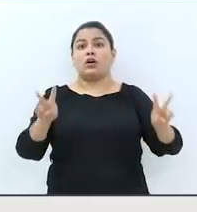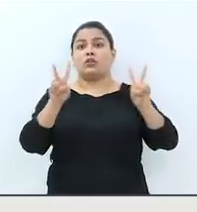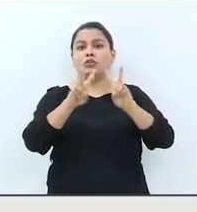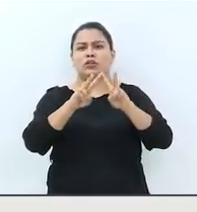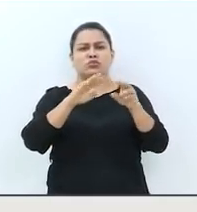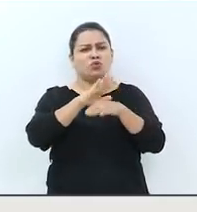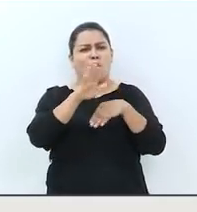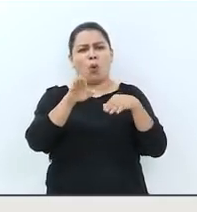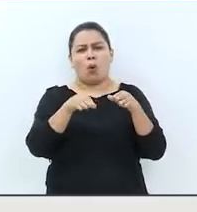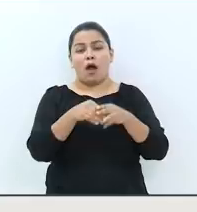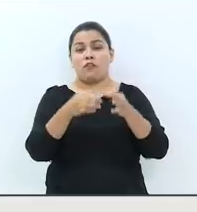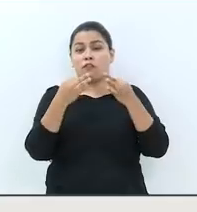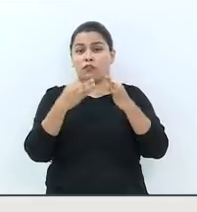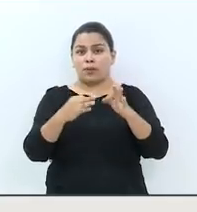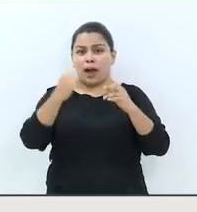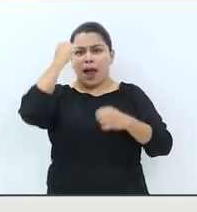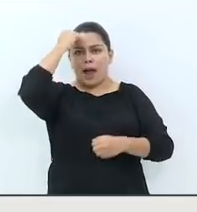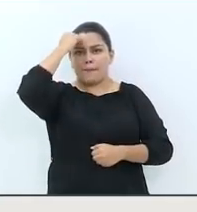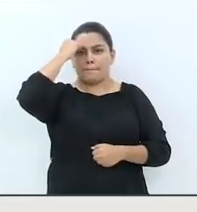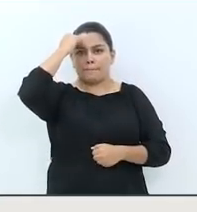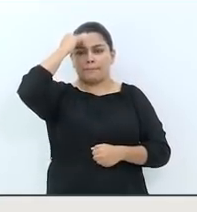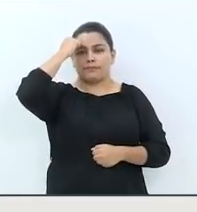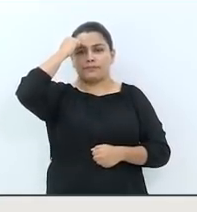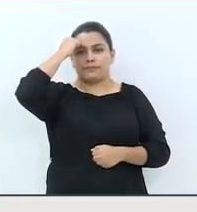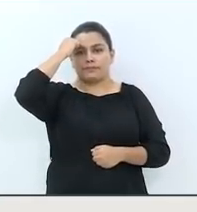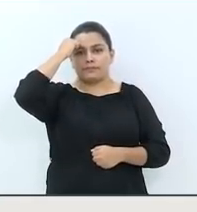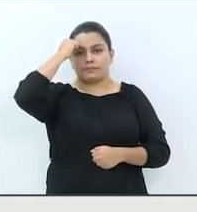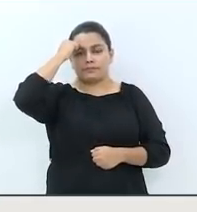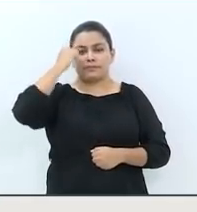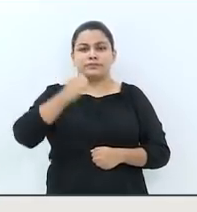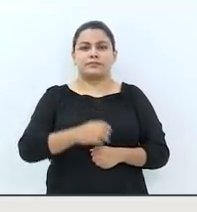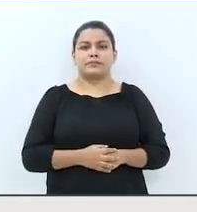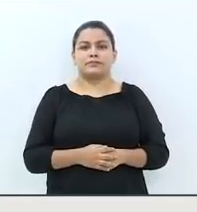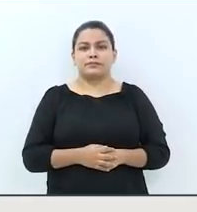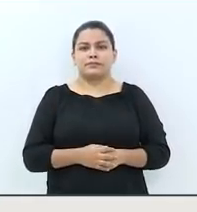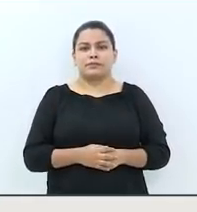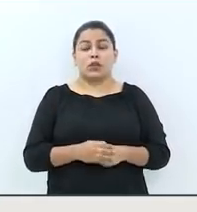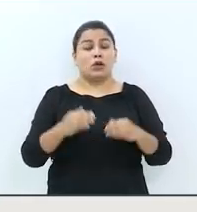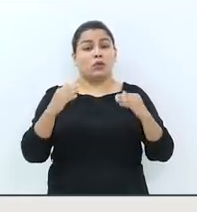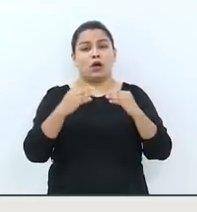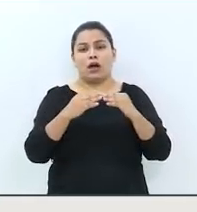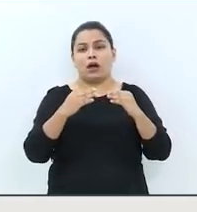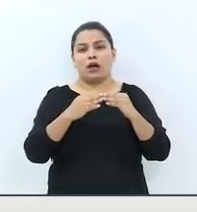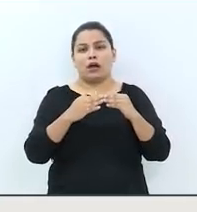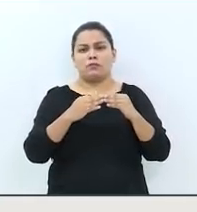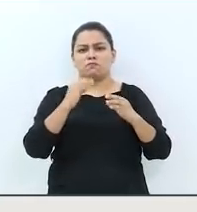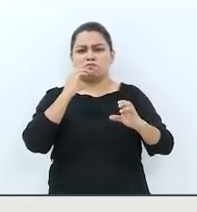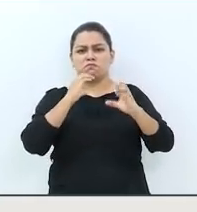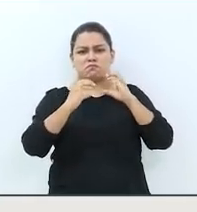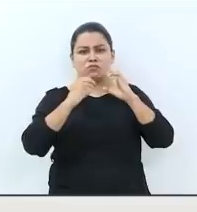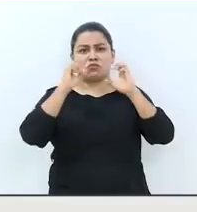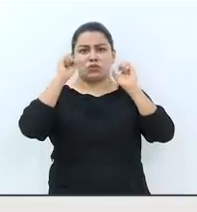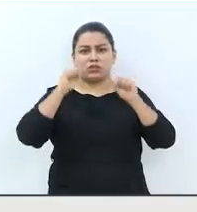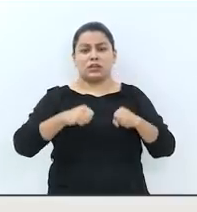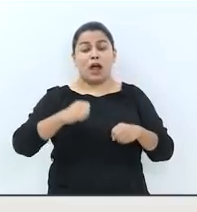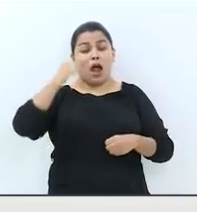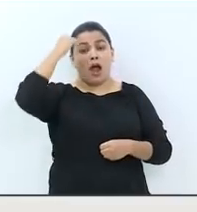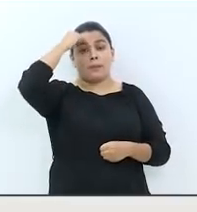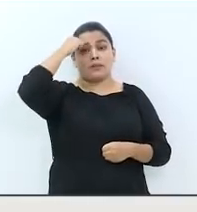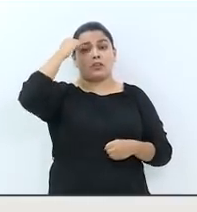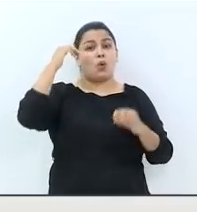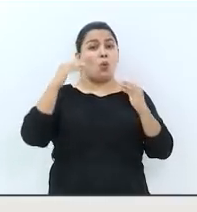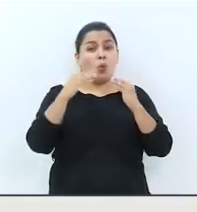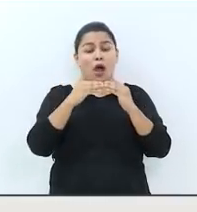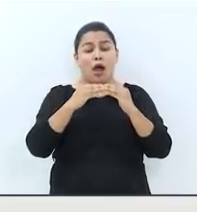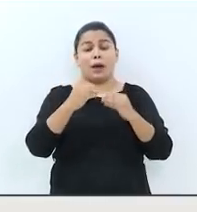estos estilos de aprendizaje, todas estas maneras tan ricas de aprender y también de comunicar lo que hemos aprendido, son igual